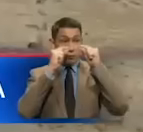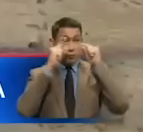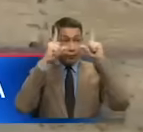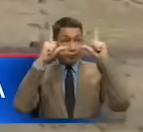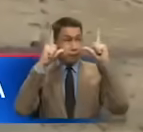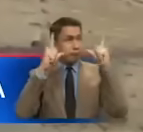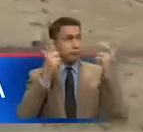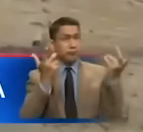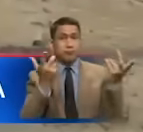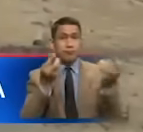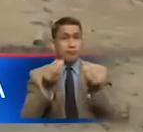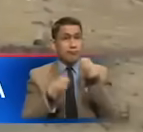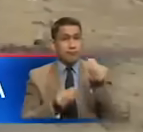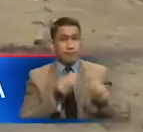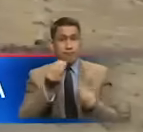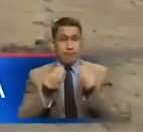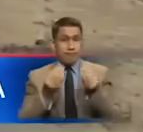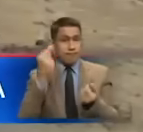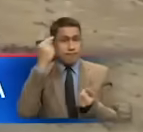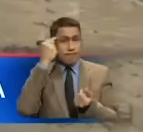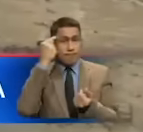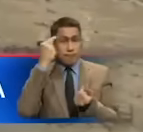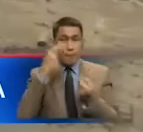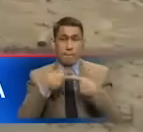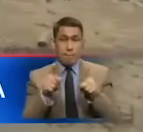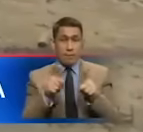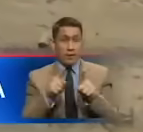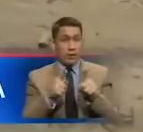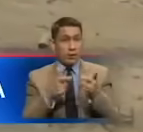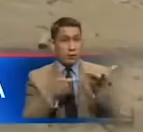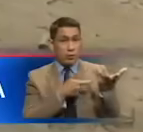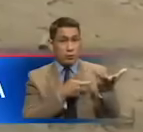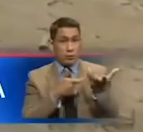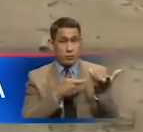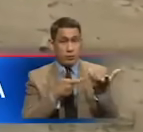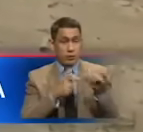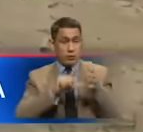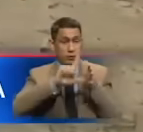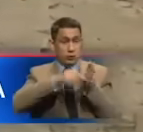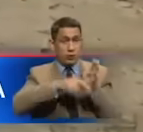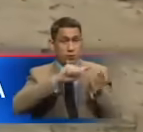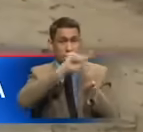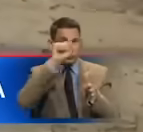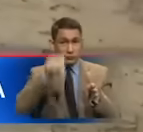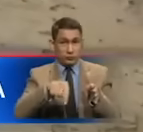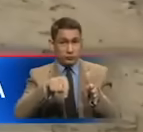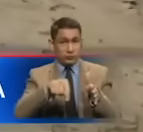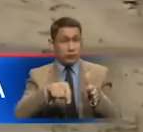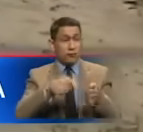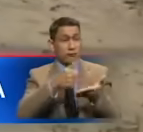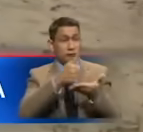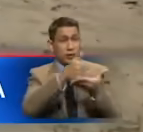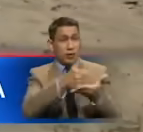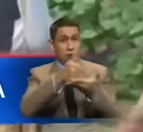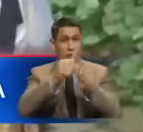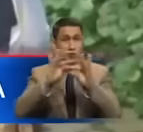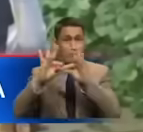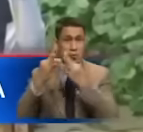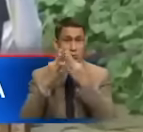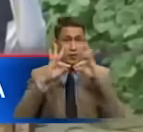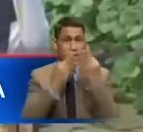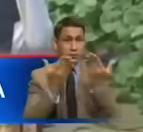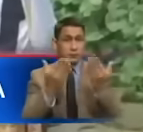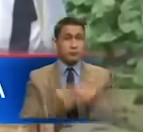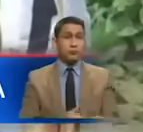pasa. Ante las múltiples emergencias, el cuerpo de bomberos llevó a cabo la evacuación de las familias de las zonas afectadas. Muchas personas que no